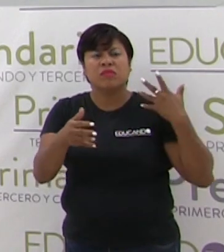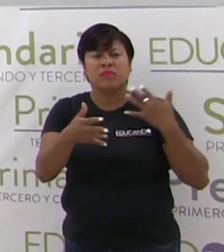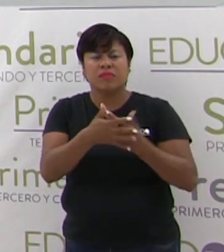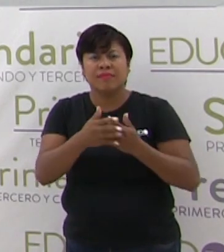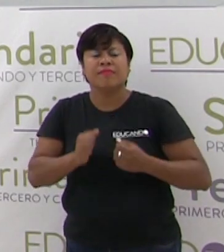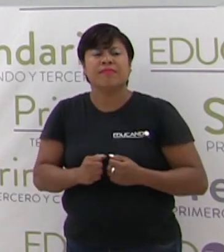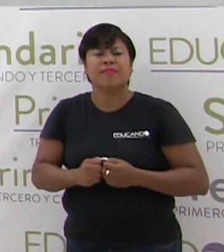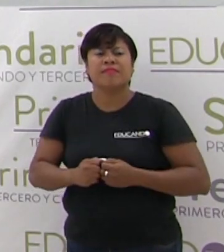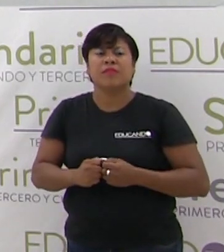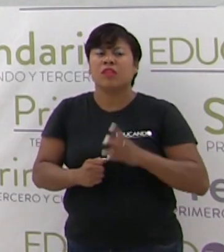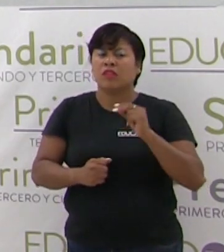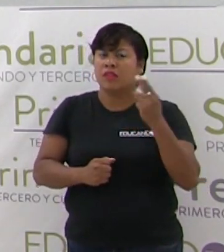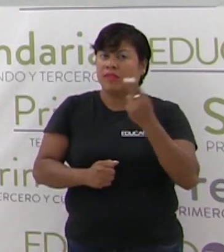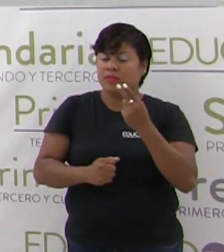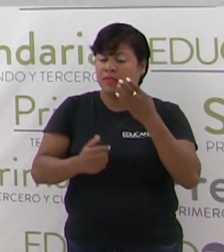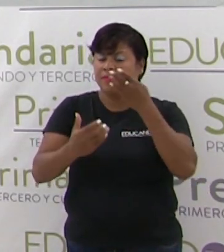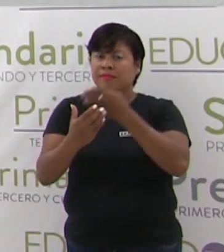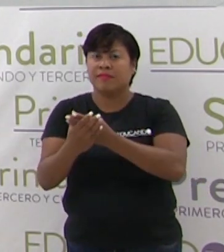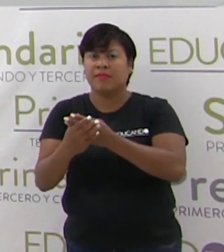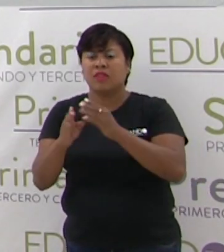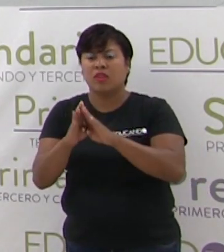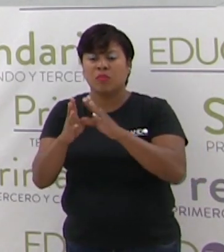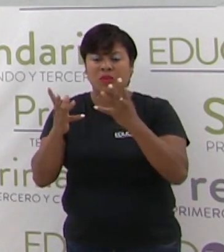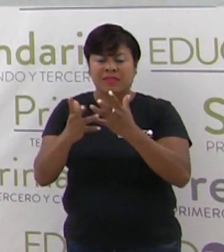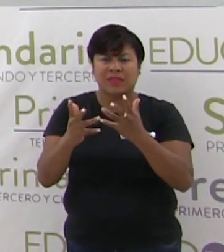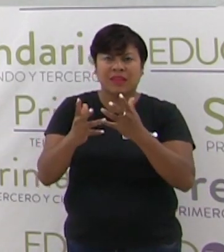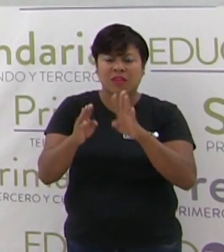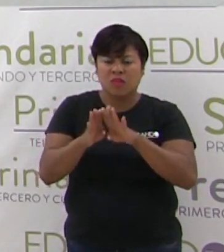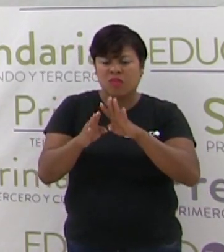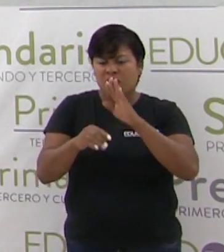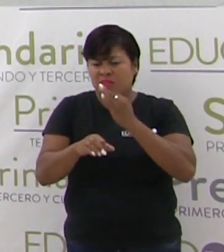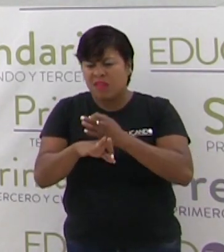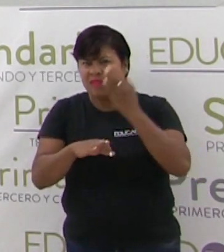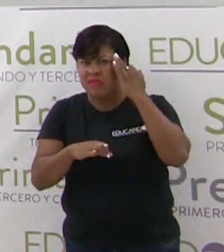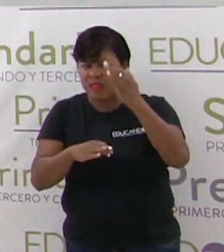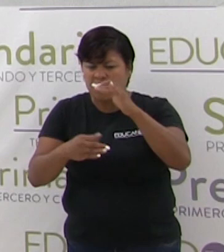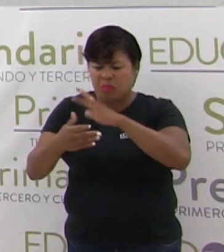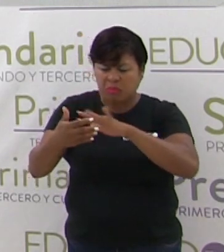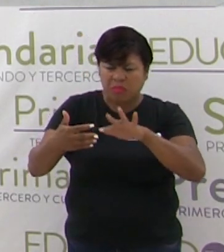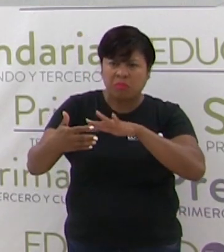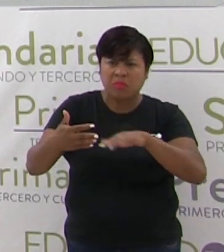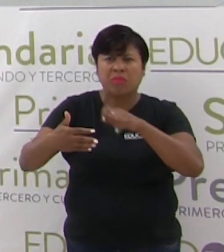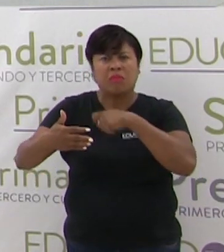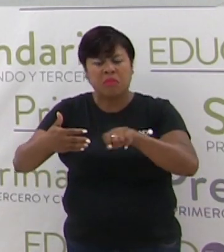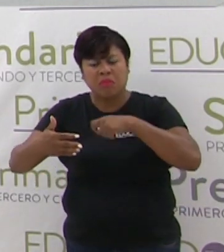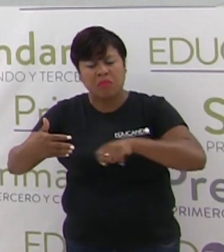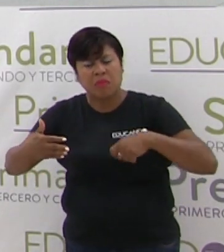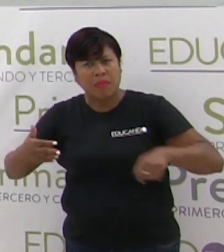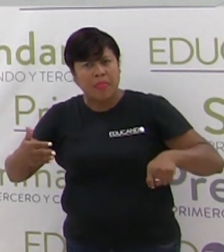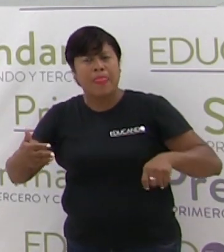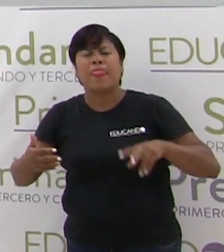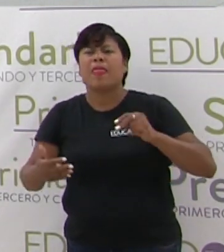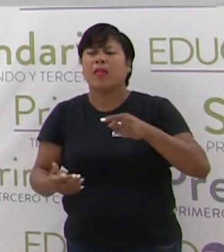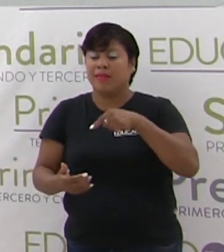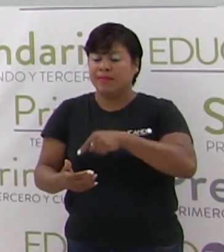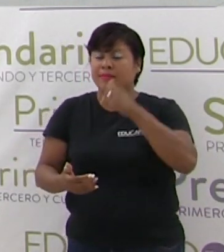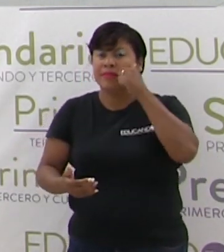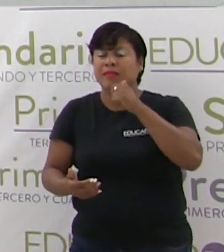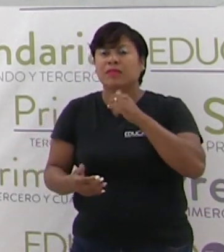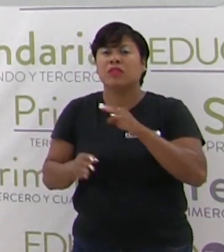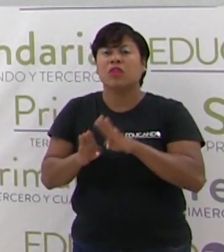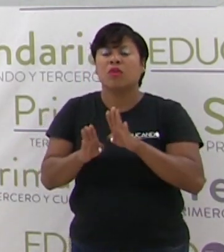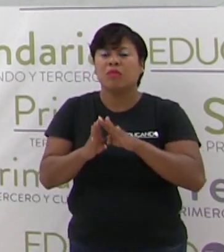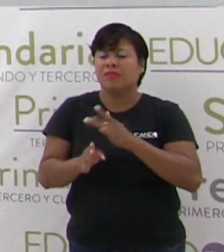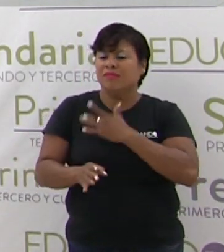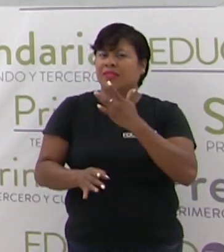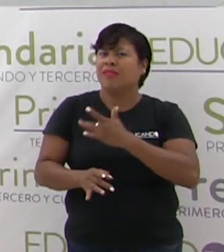acontecimiento, sin acudir a una argumentación rigurosa, formal, y en donde hay siempre algún